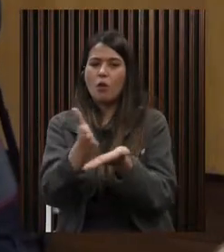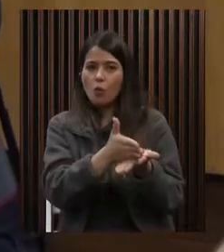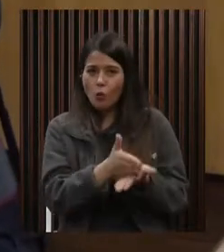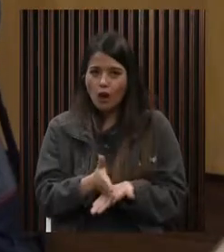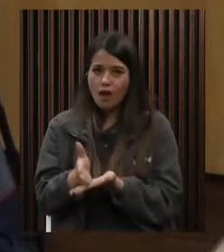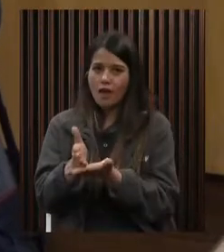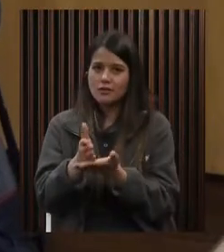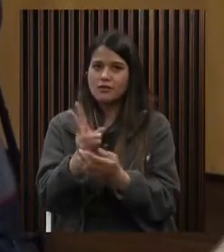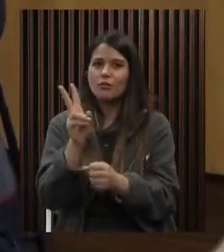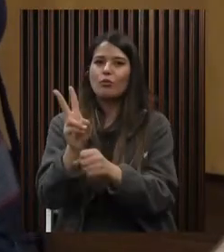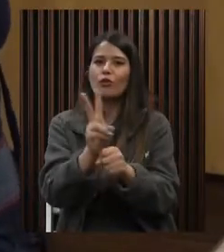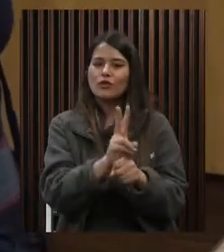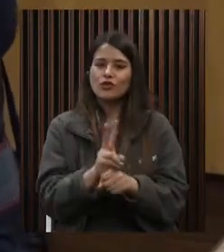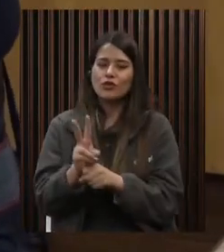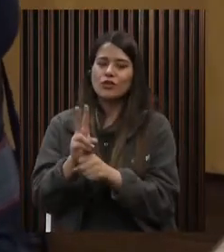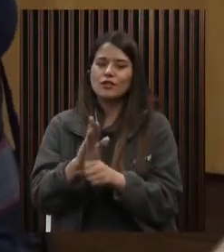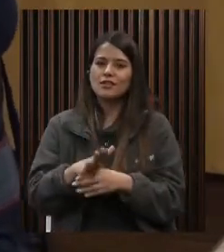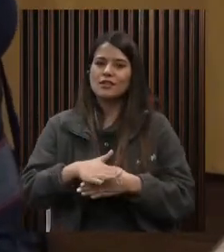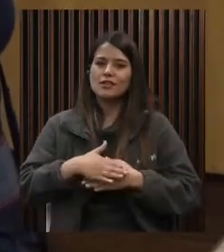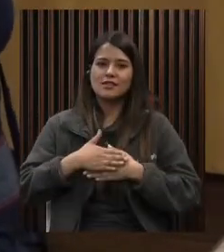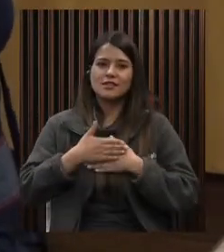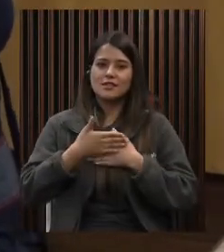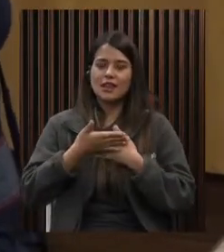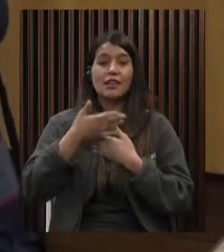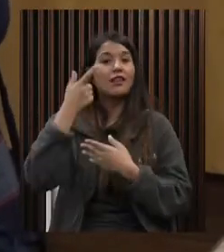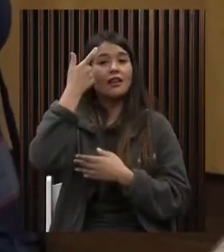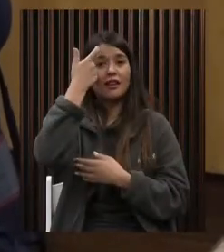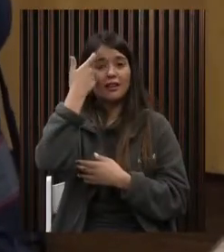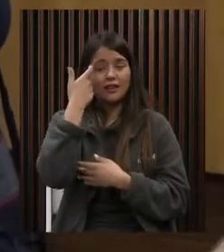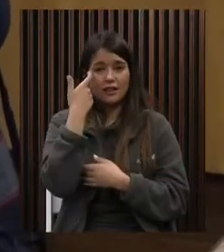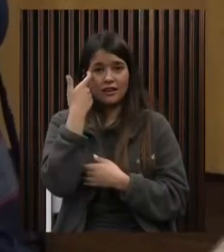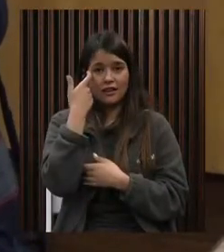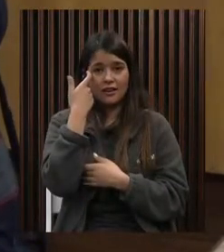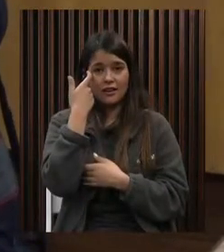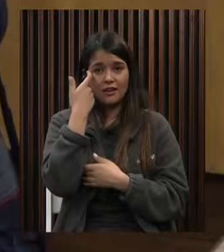profesores que sienten y que creen que es posible.